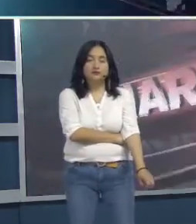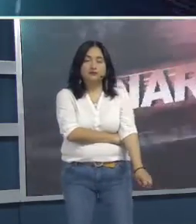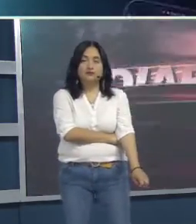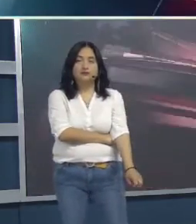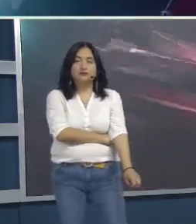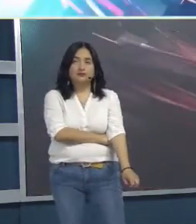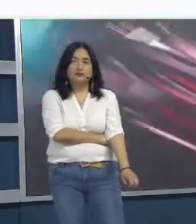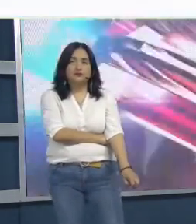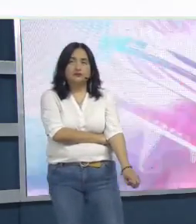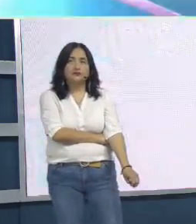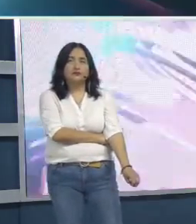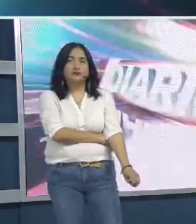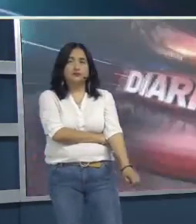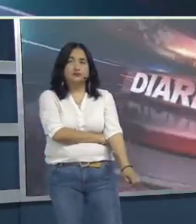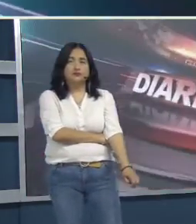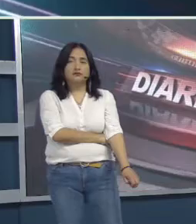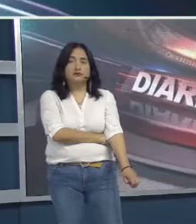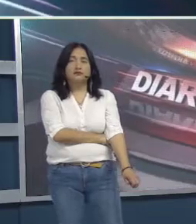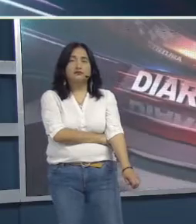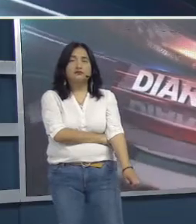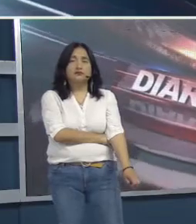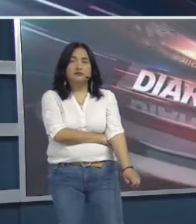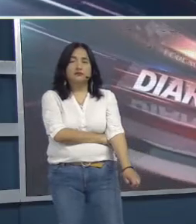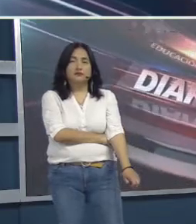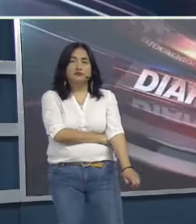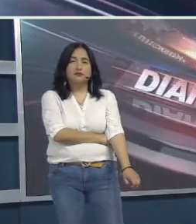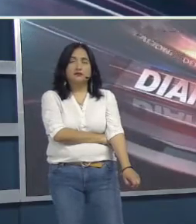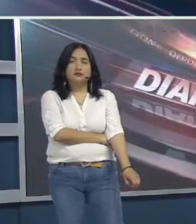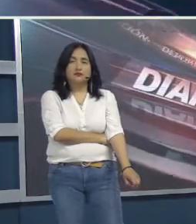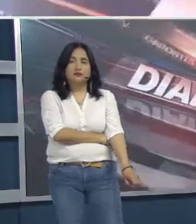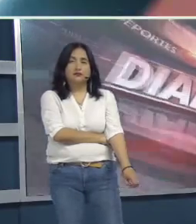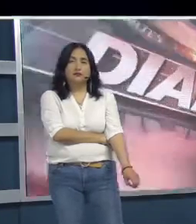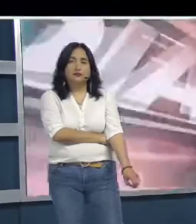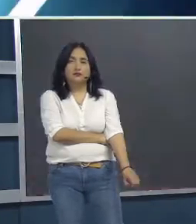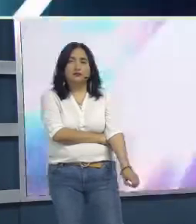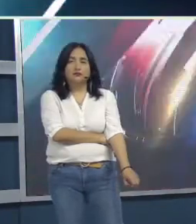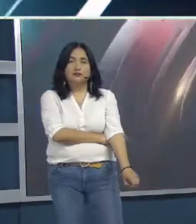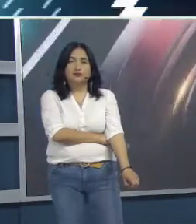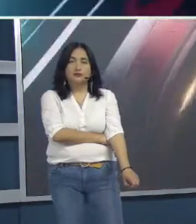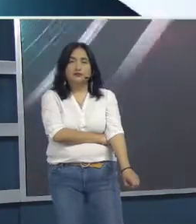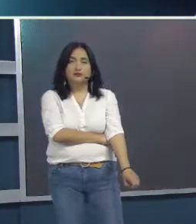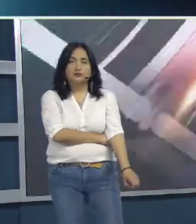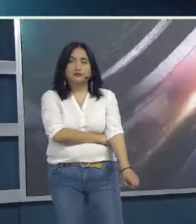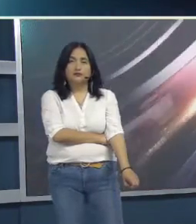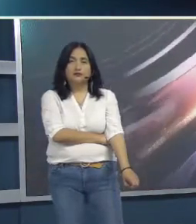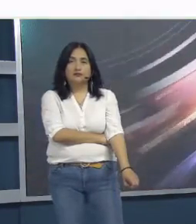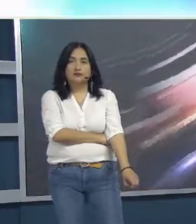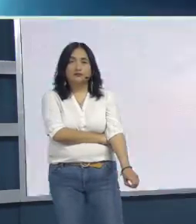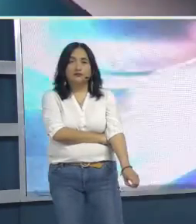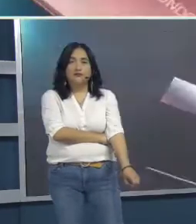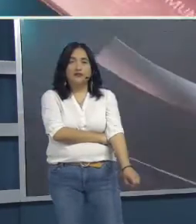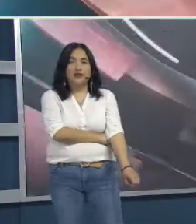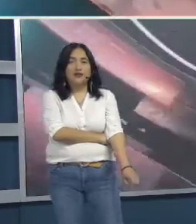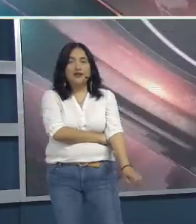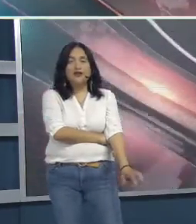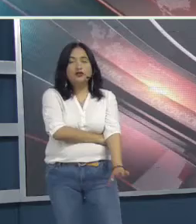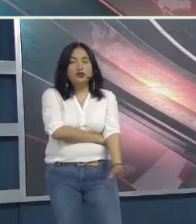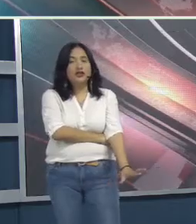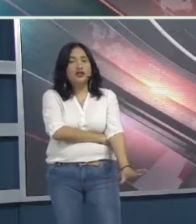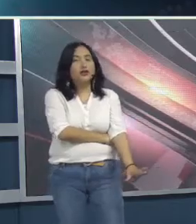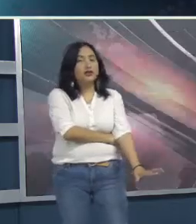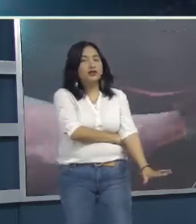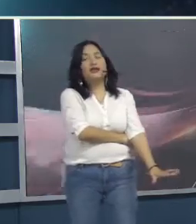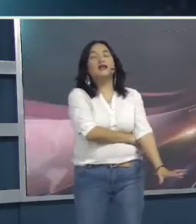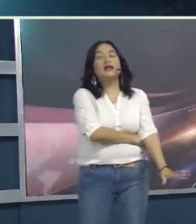que sintetizaron las 490, donde están contenidas las voces de todos los sanjuaninos que participaron del Acuerdo San Juan. Bien, comprenden todos